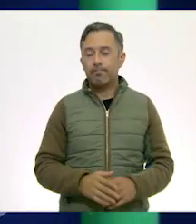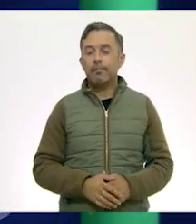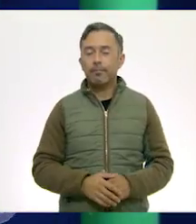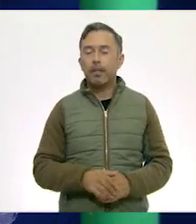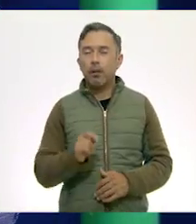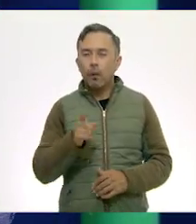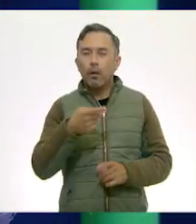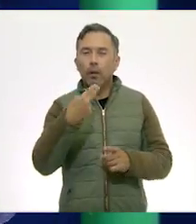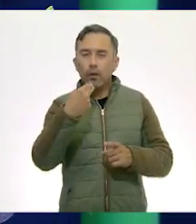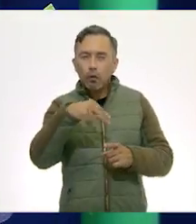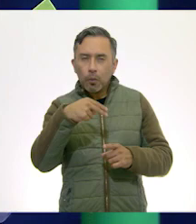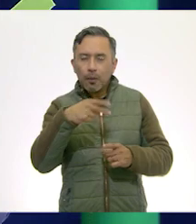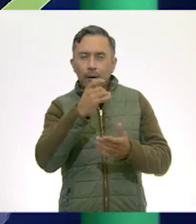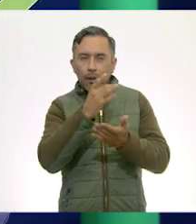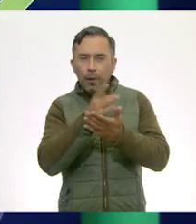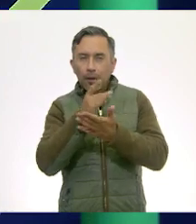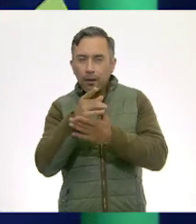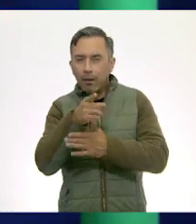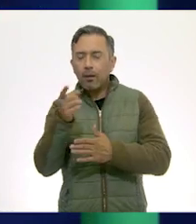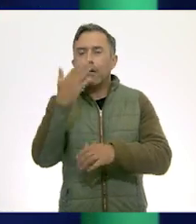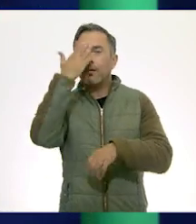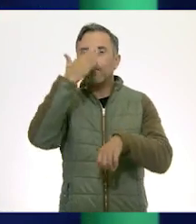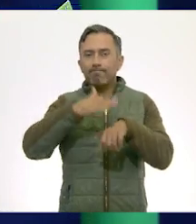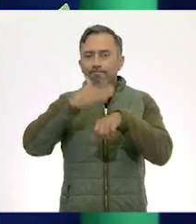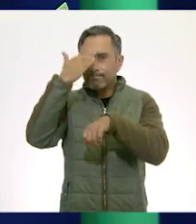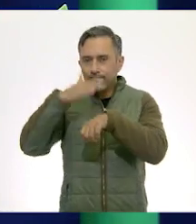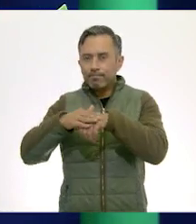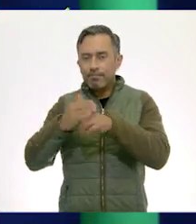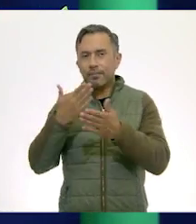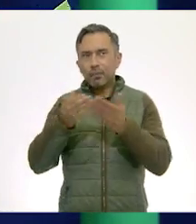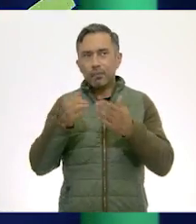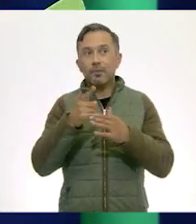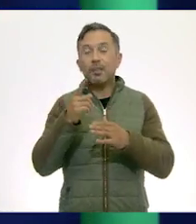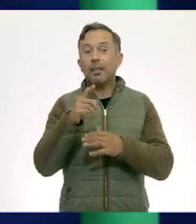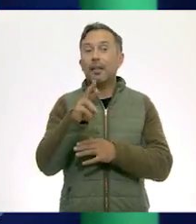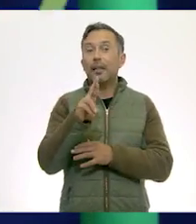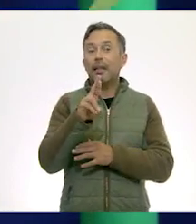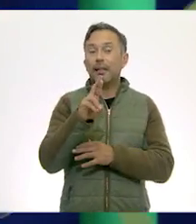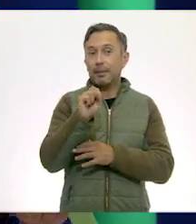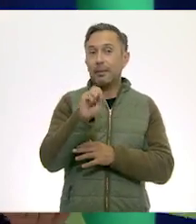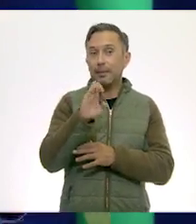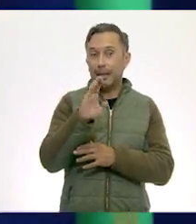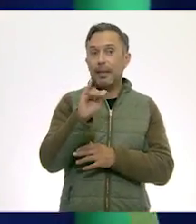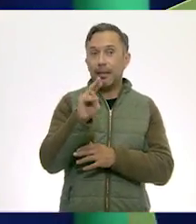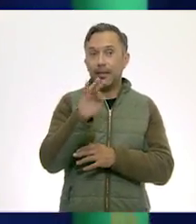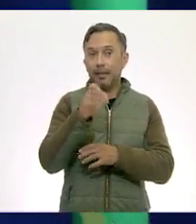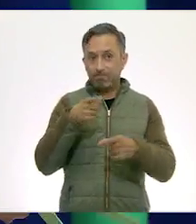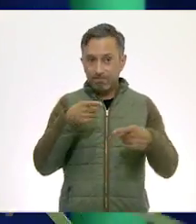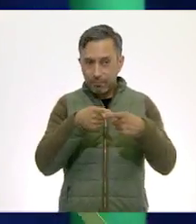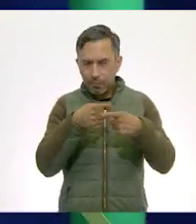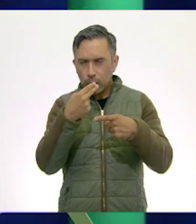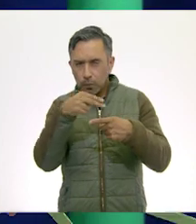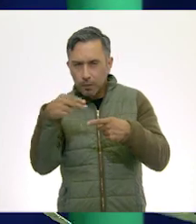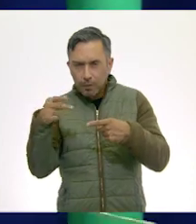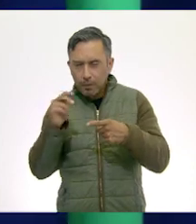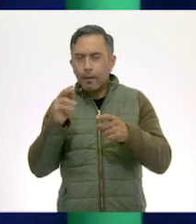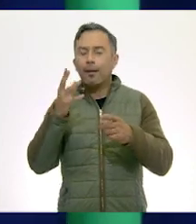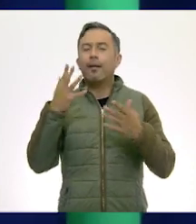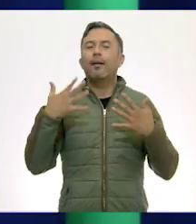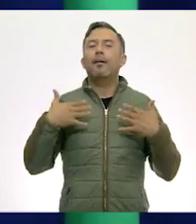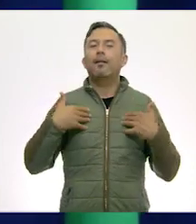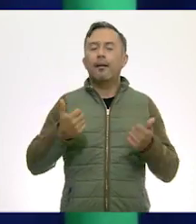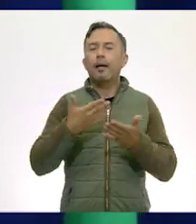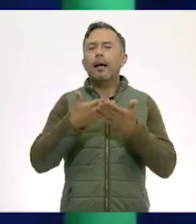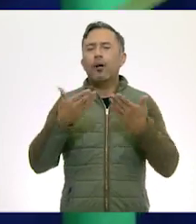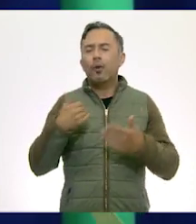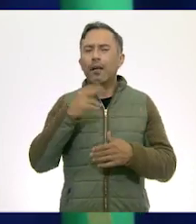y cómo se miden los ángulos que se forman en las rectas secantes, vamos a ver qué ángulos podemos